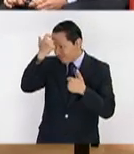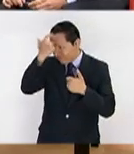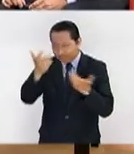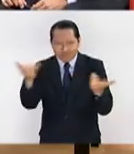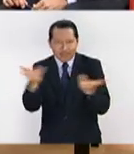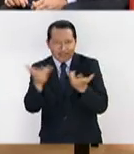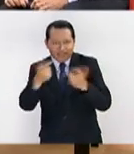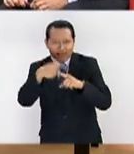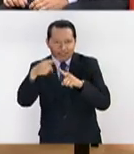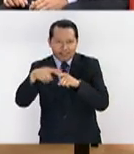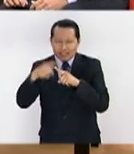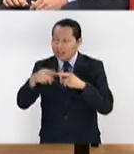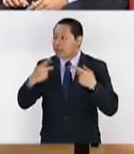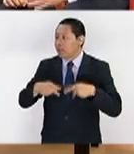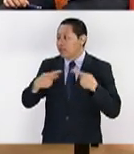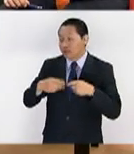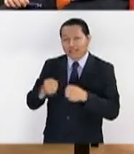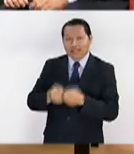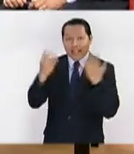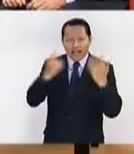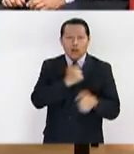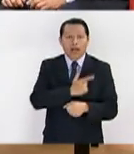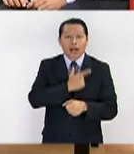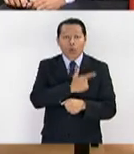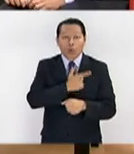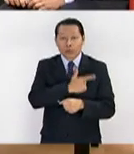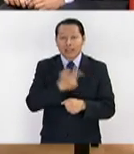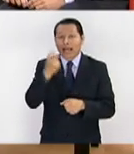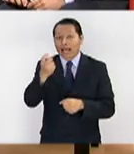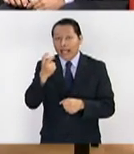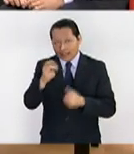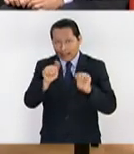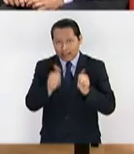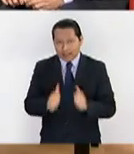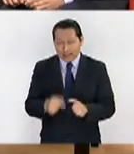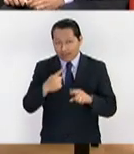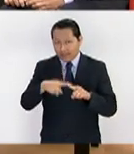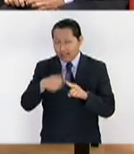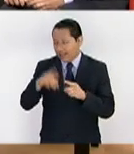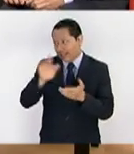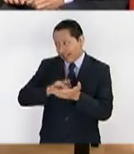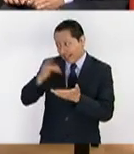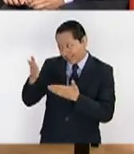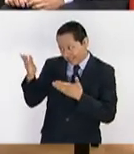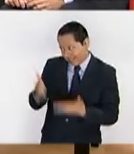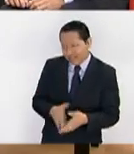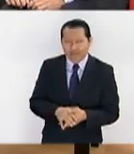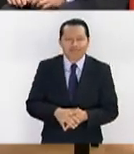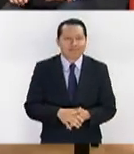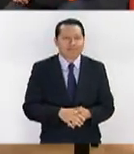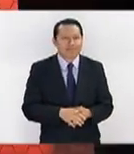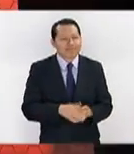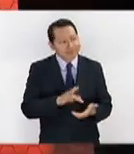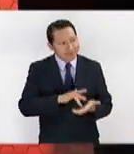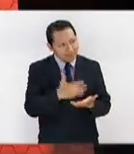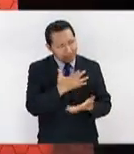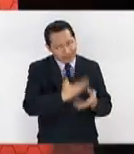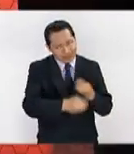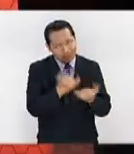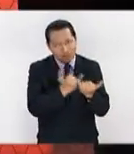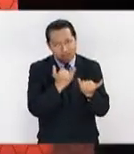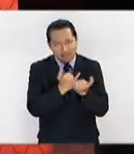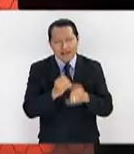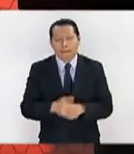creativos, creadores y gente que por supuesto les gusta este tipo de artesanías y elaborarla. Gracias por estar con nosotros. Muchísimas gracias. A ustedes muchas